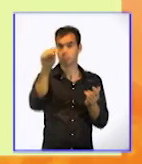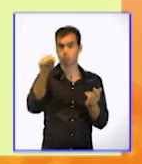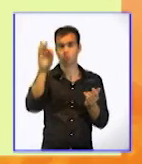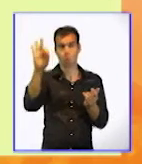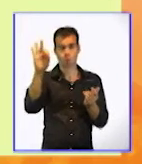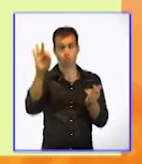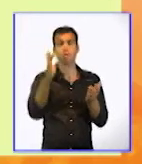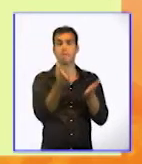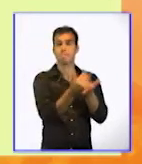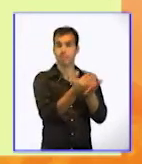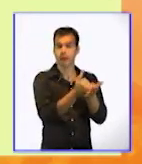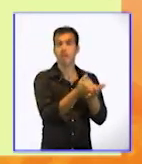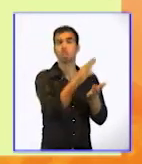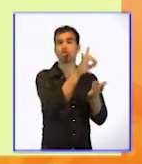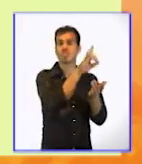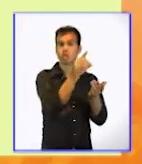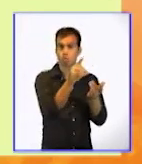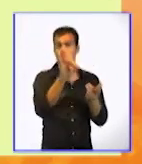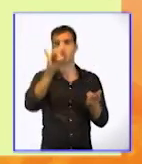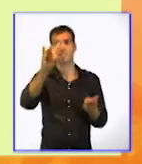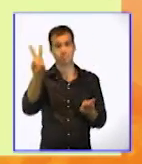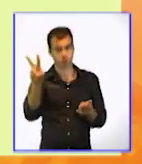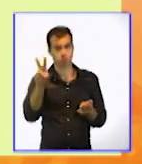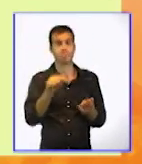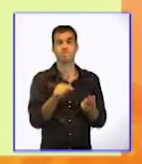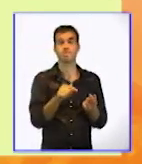3.8, página 91 y 92,